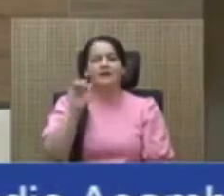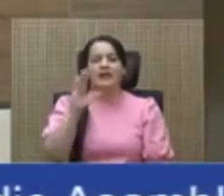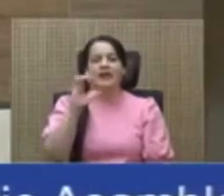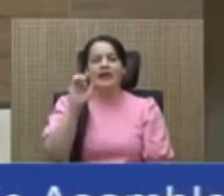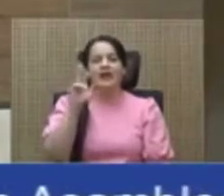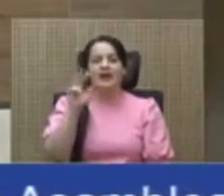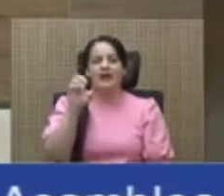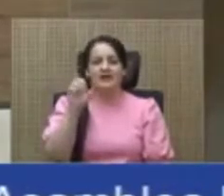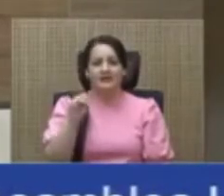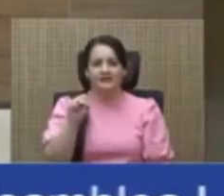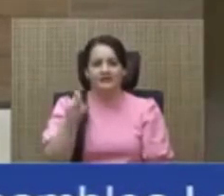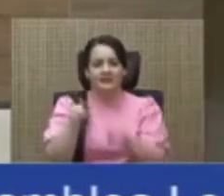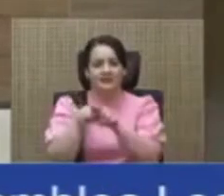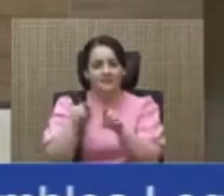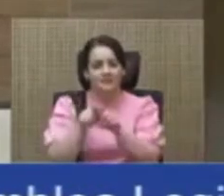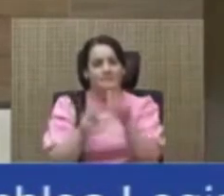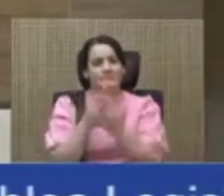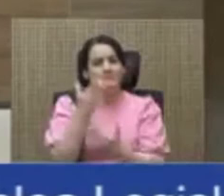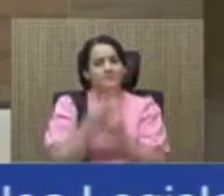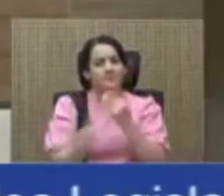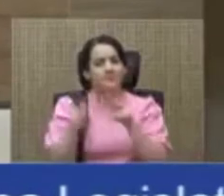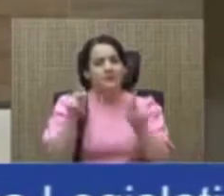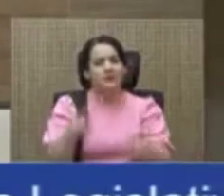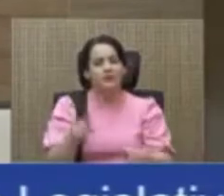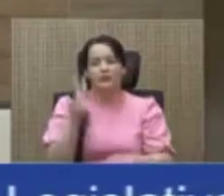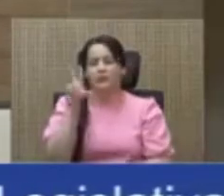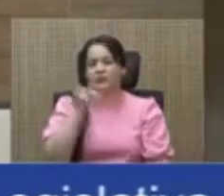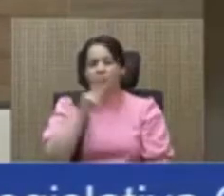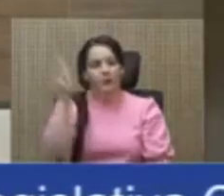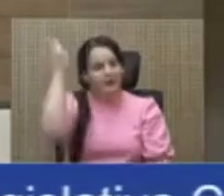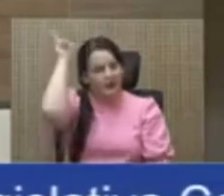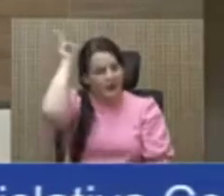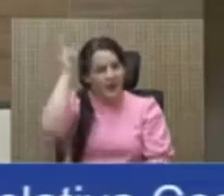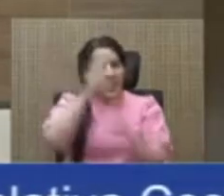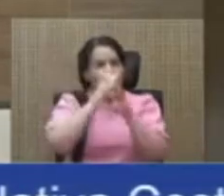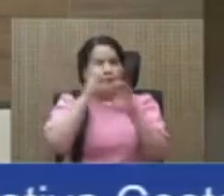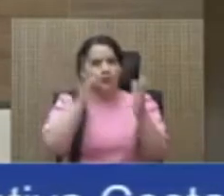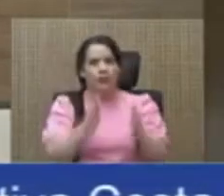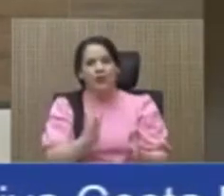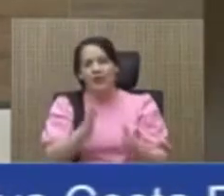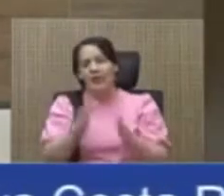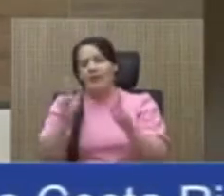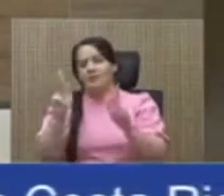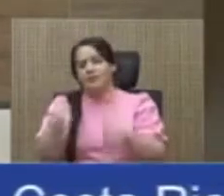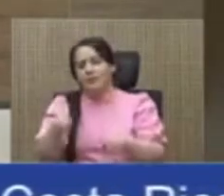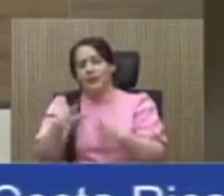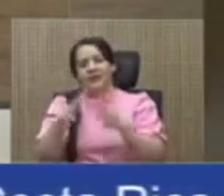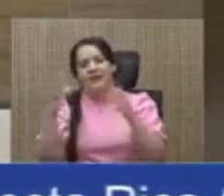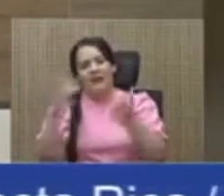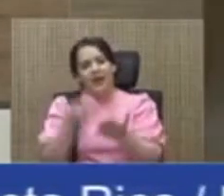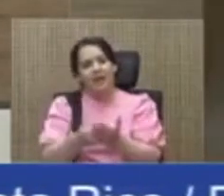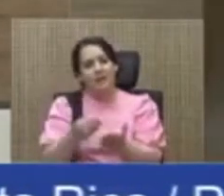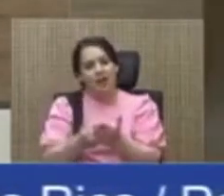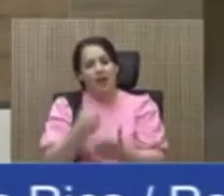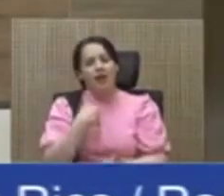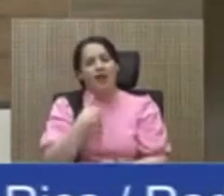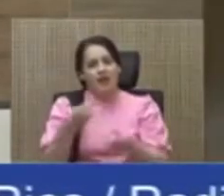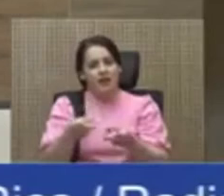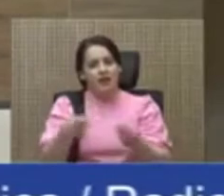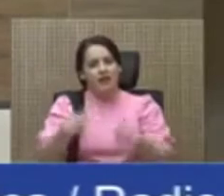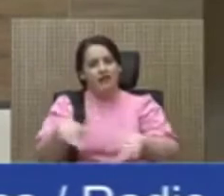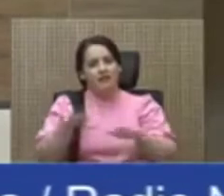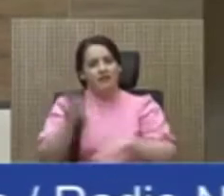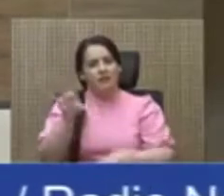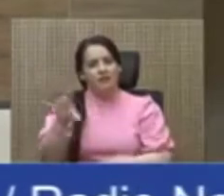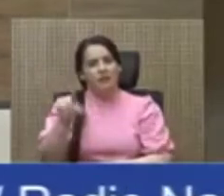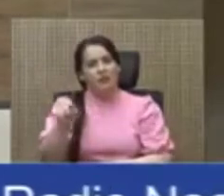en manos de personas no indígenas, en manos de autobuseros, en manos de personas de gran capital, estaba el territorio indígena. Y